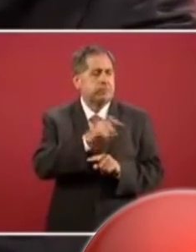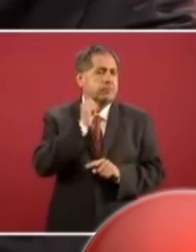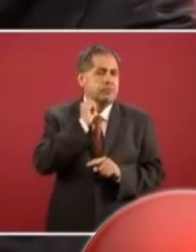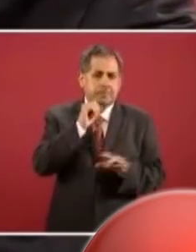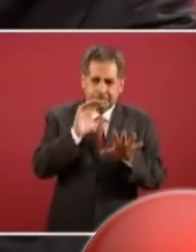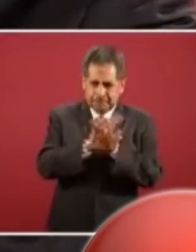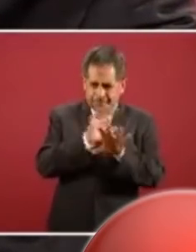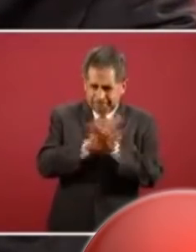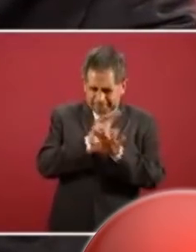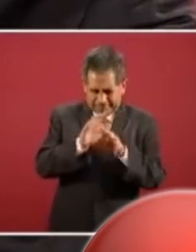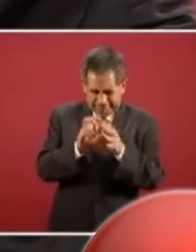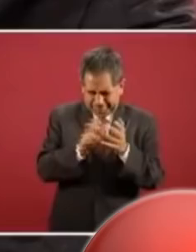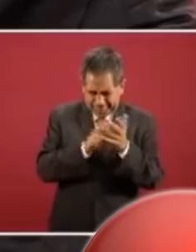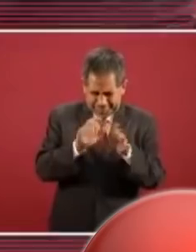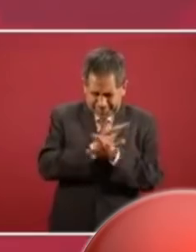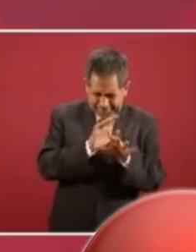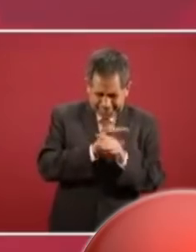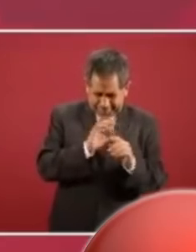Senado,